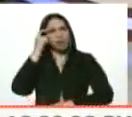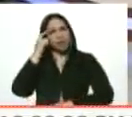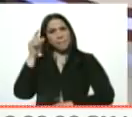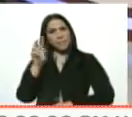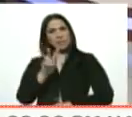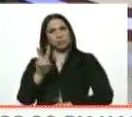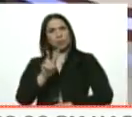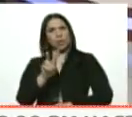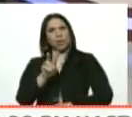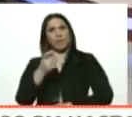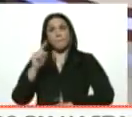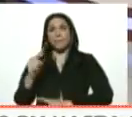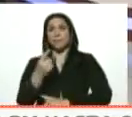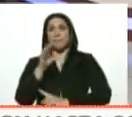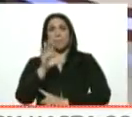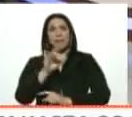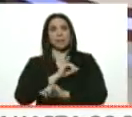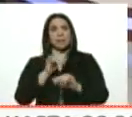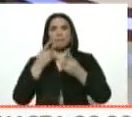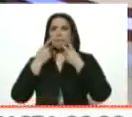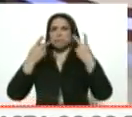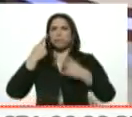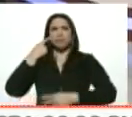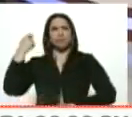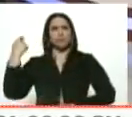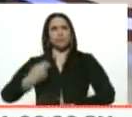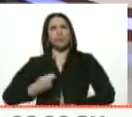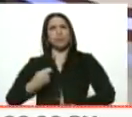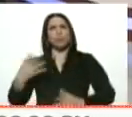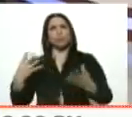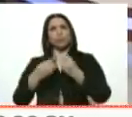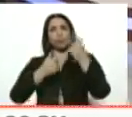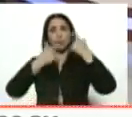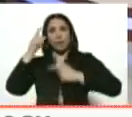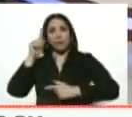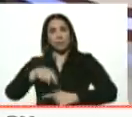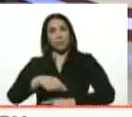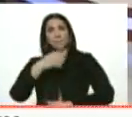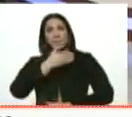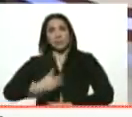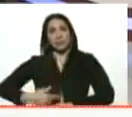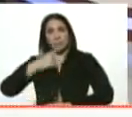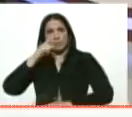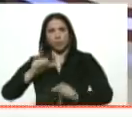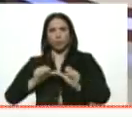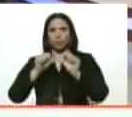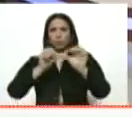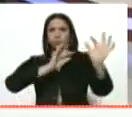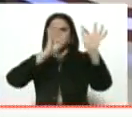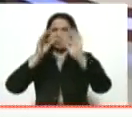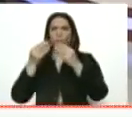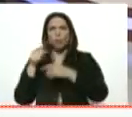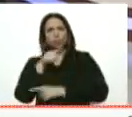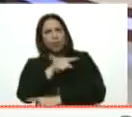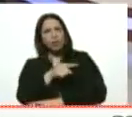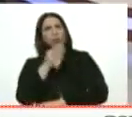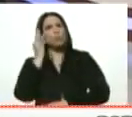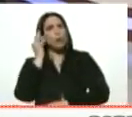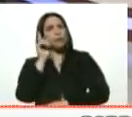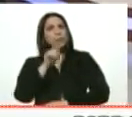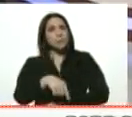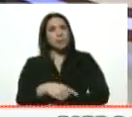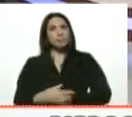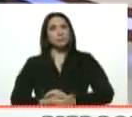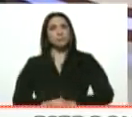Venezuela fue el primer país en declararse feminista junto a Hugo Chávez, y el presidente Nicolás Maduro ha continuado ese legado. Usted como mujer, y también